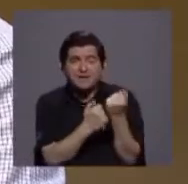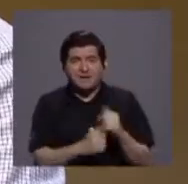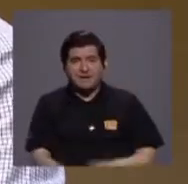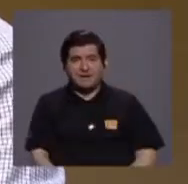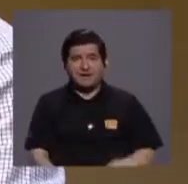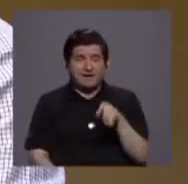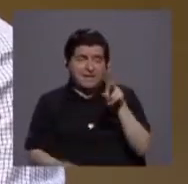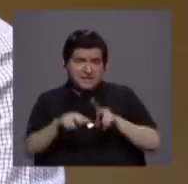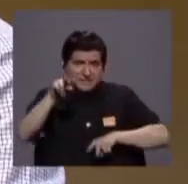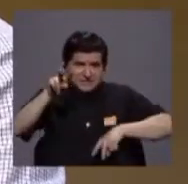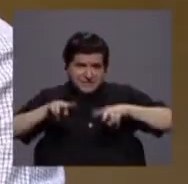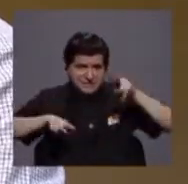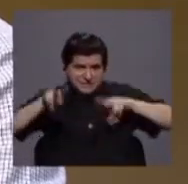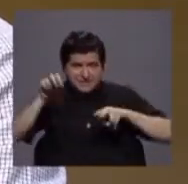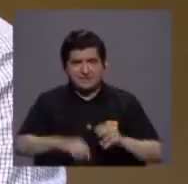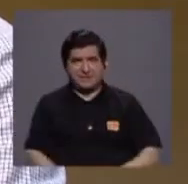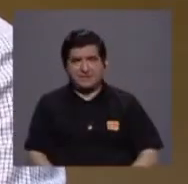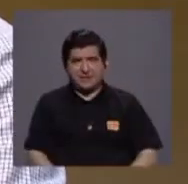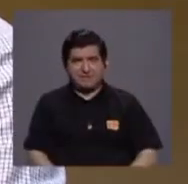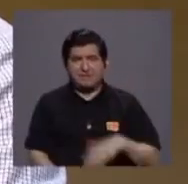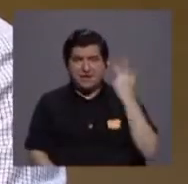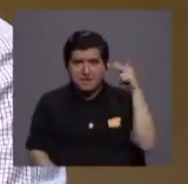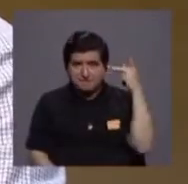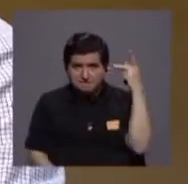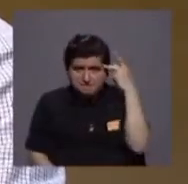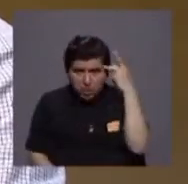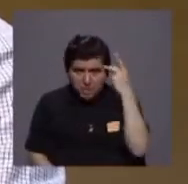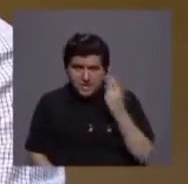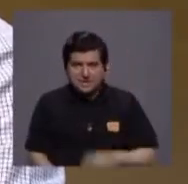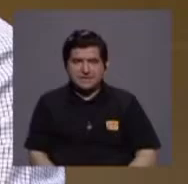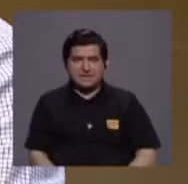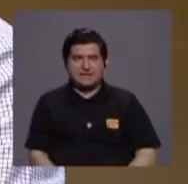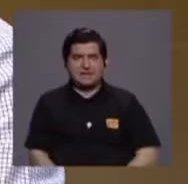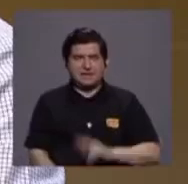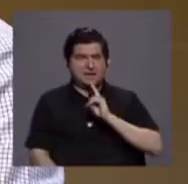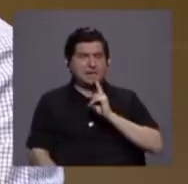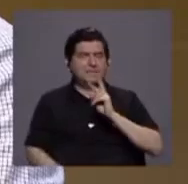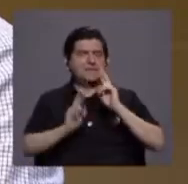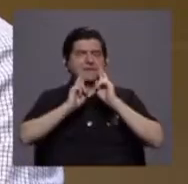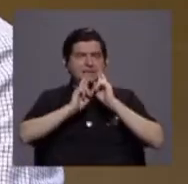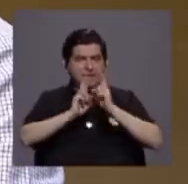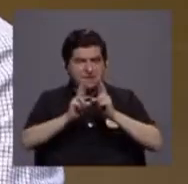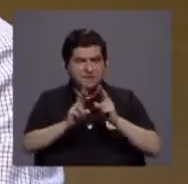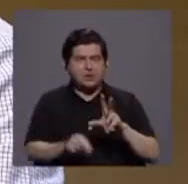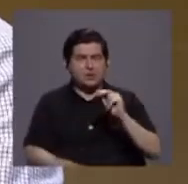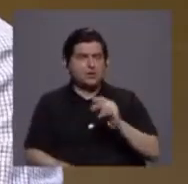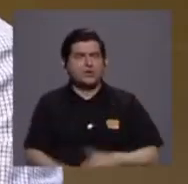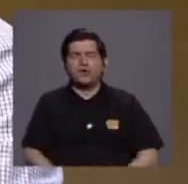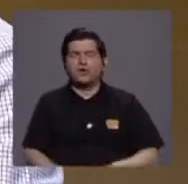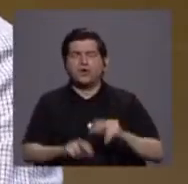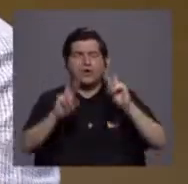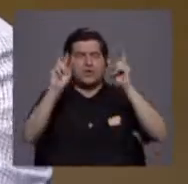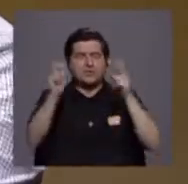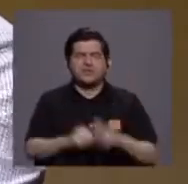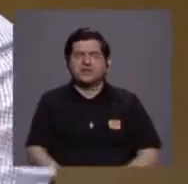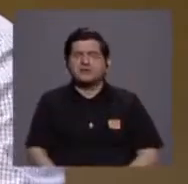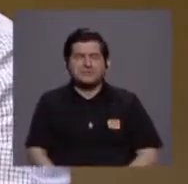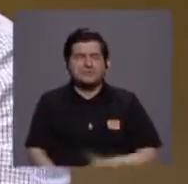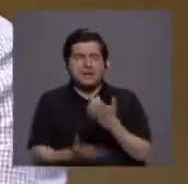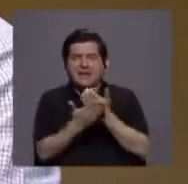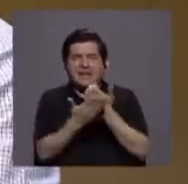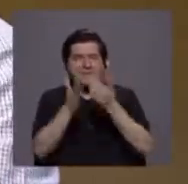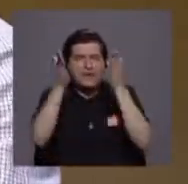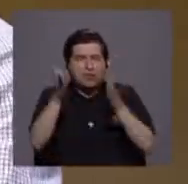estas variables, que la variable política, que es por la que realmente pasa la respuesta, no es un tema tecnocrático ni de economistas, como ahí